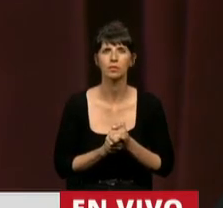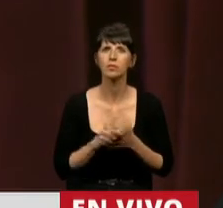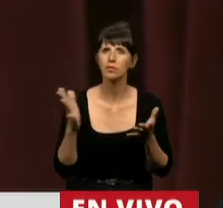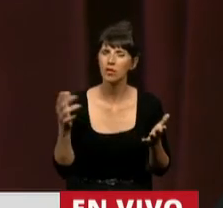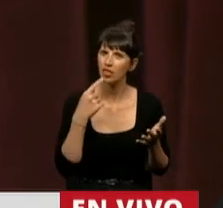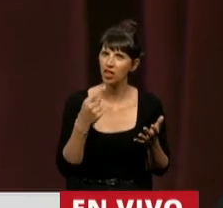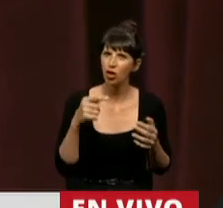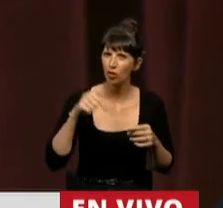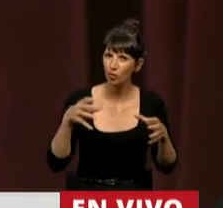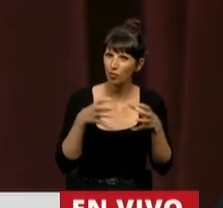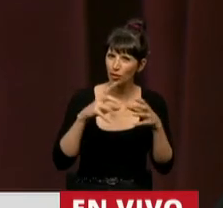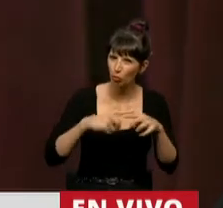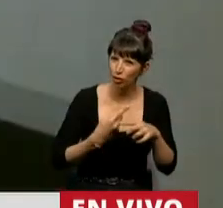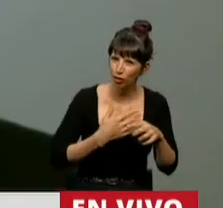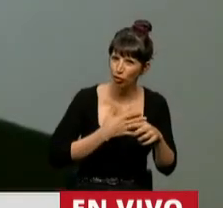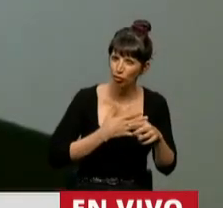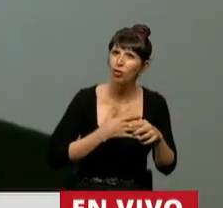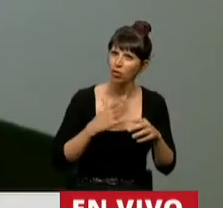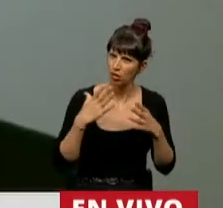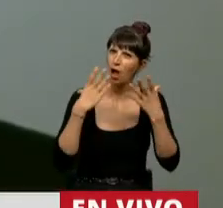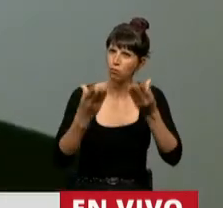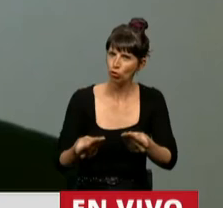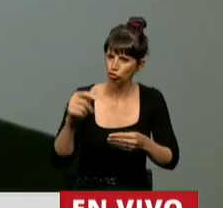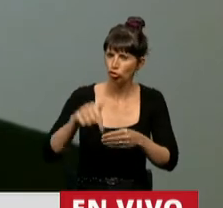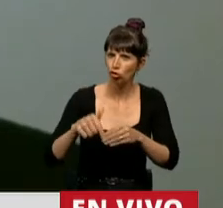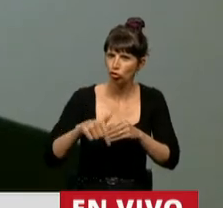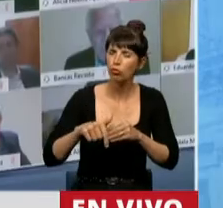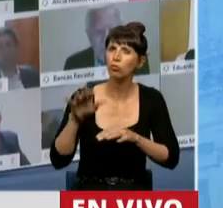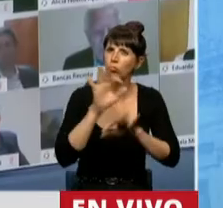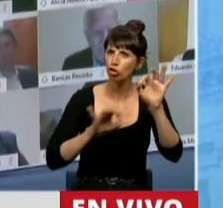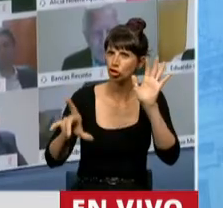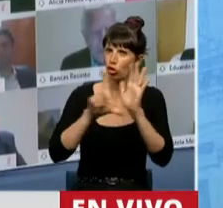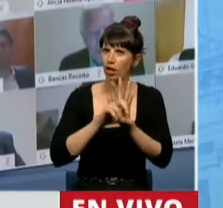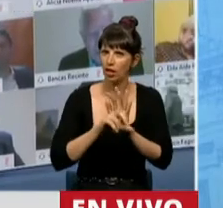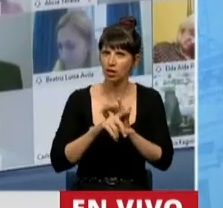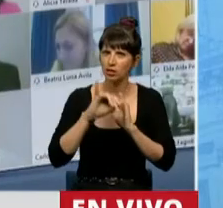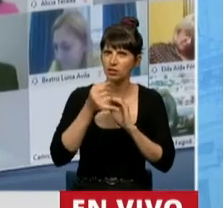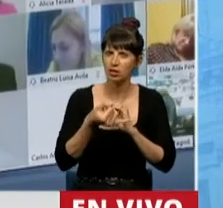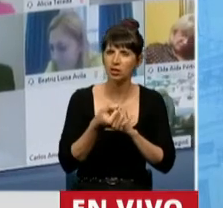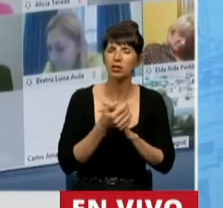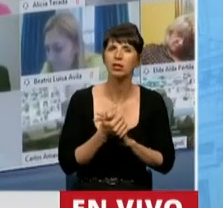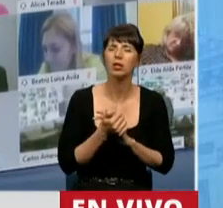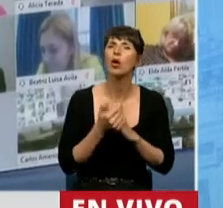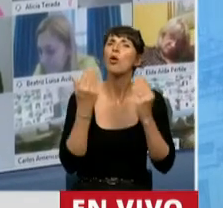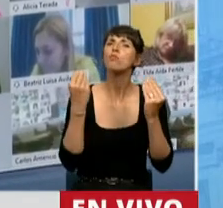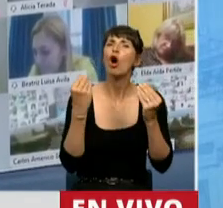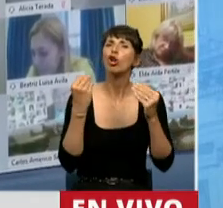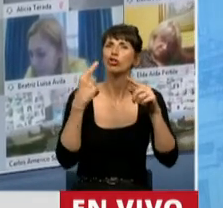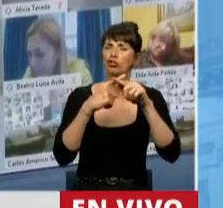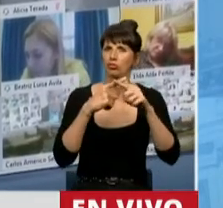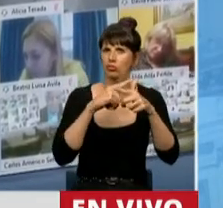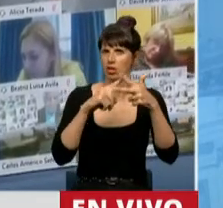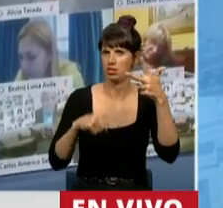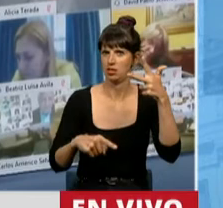Decía que nuestro interbloque apoya este proyecto de ley y lo hace fundamentalmente por tres razones.